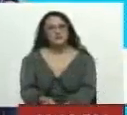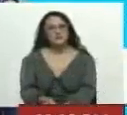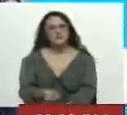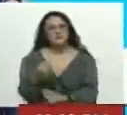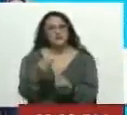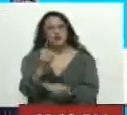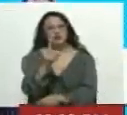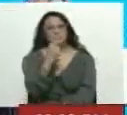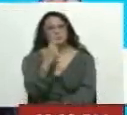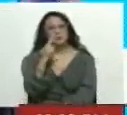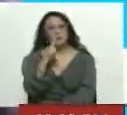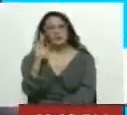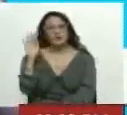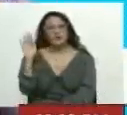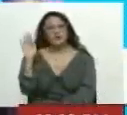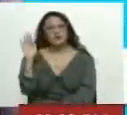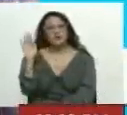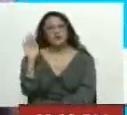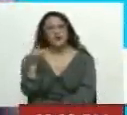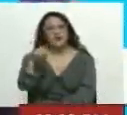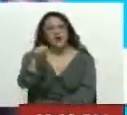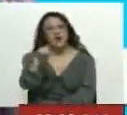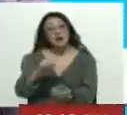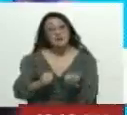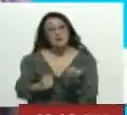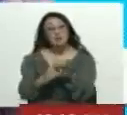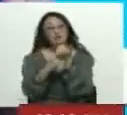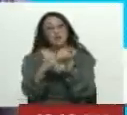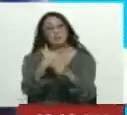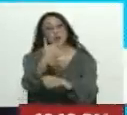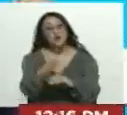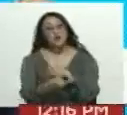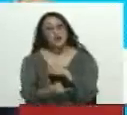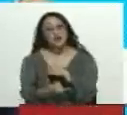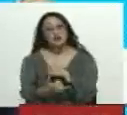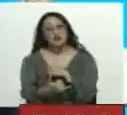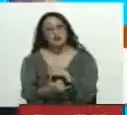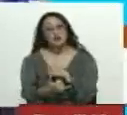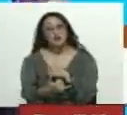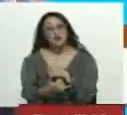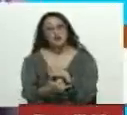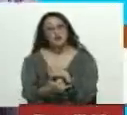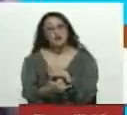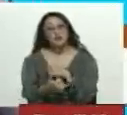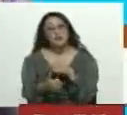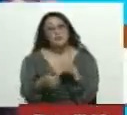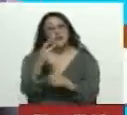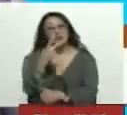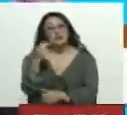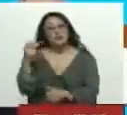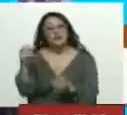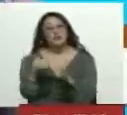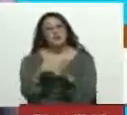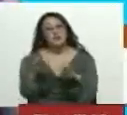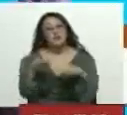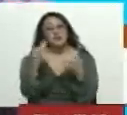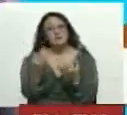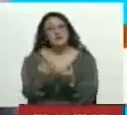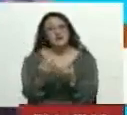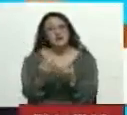promesa él impulsó un proyecto llamado Petro Bronx para que más de doscientas mil familias